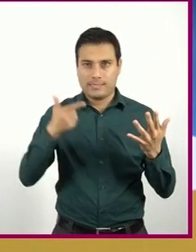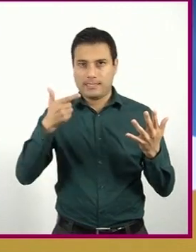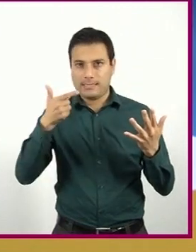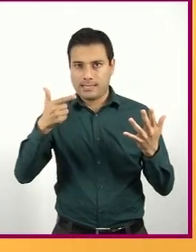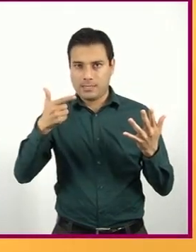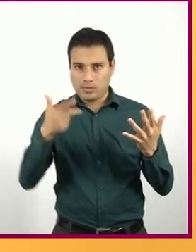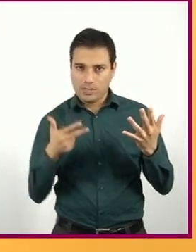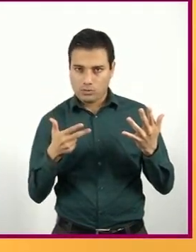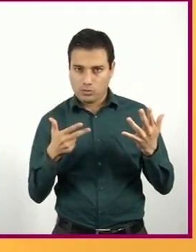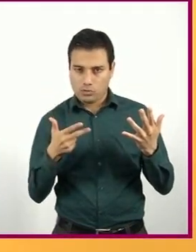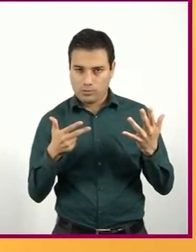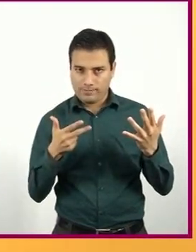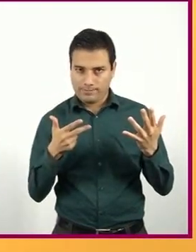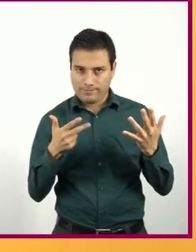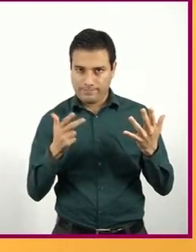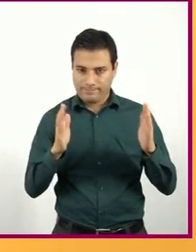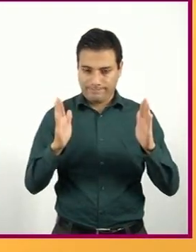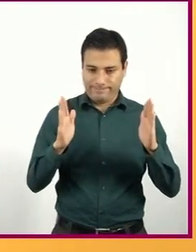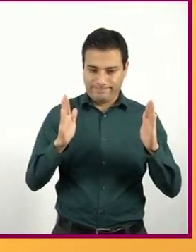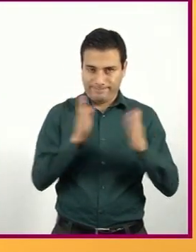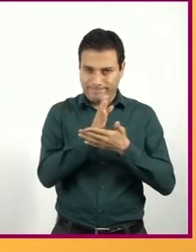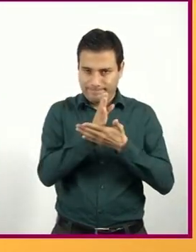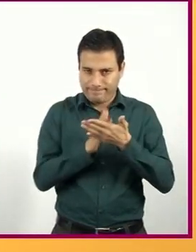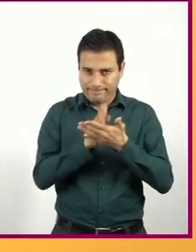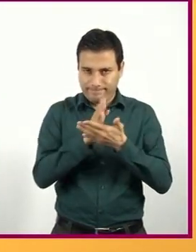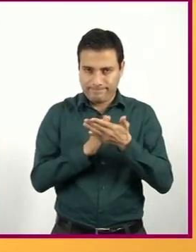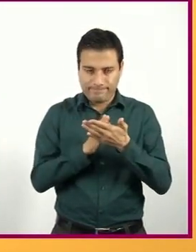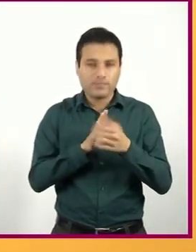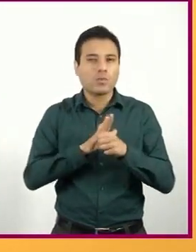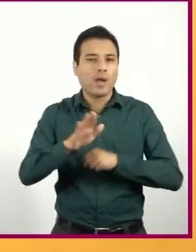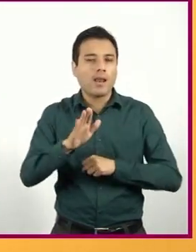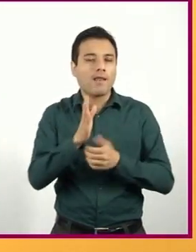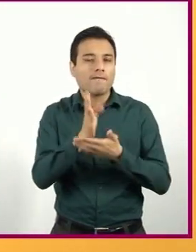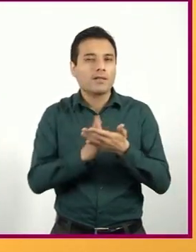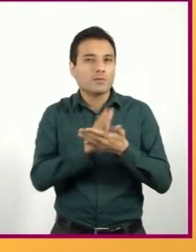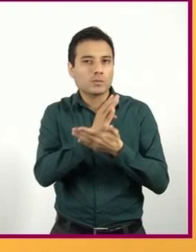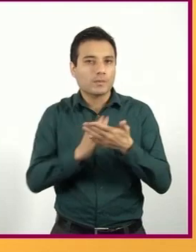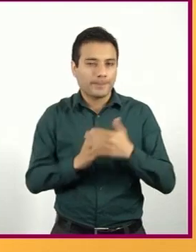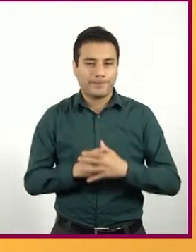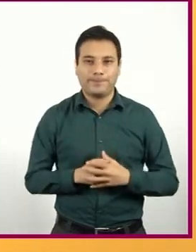octavos. 2 quintos y 7 octavos.